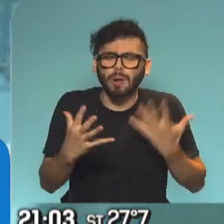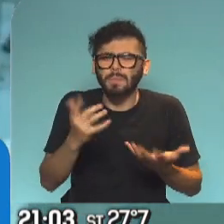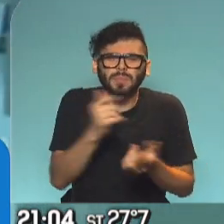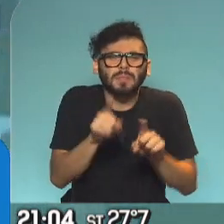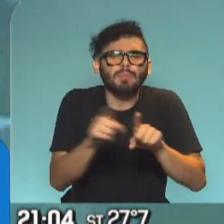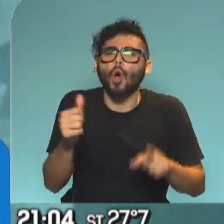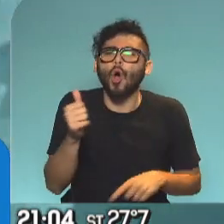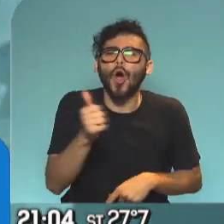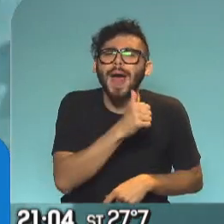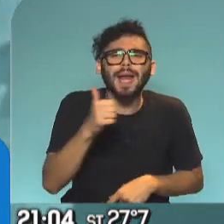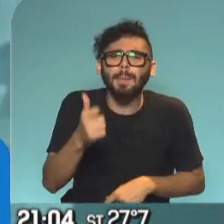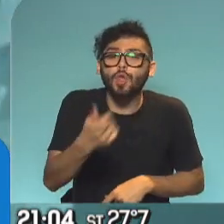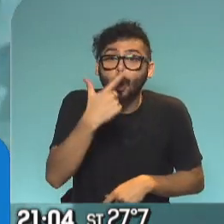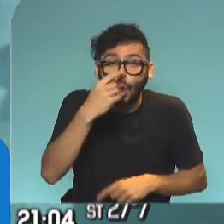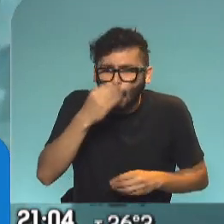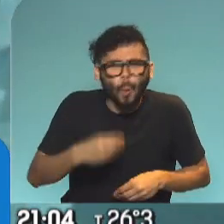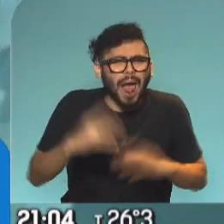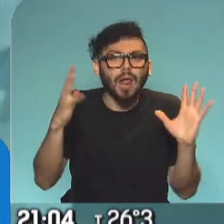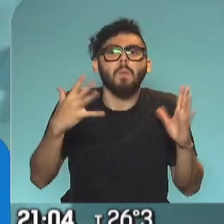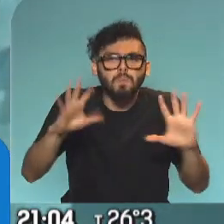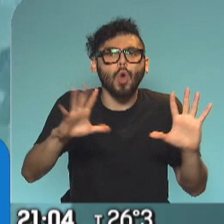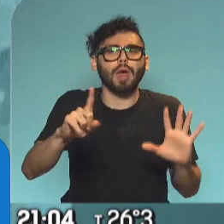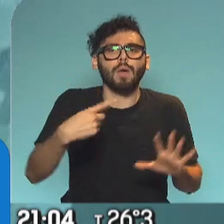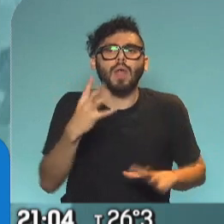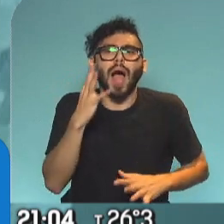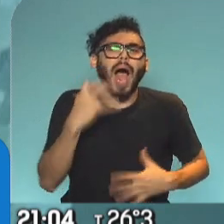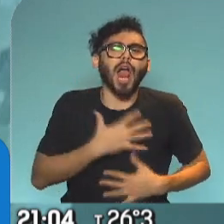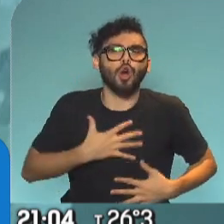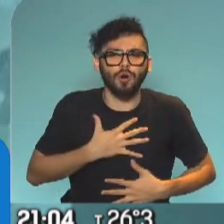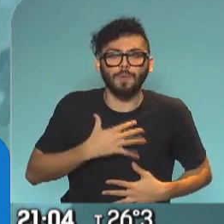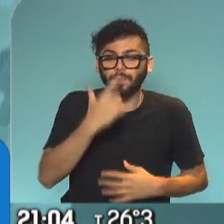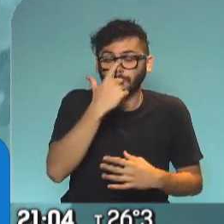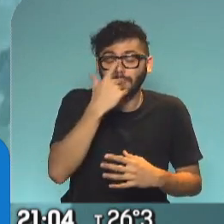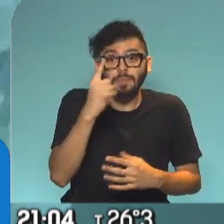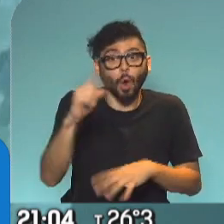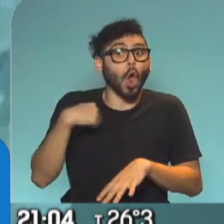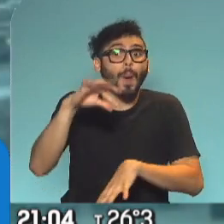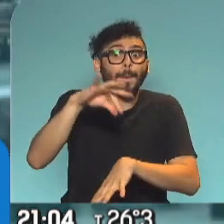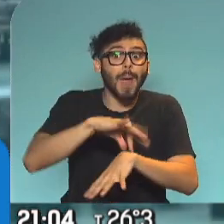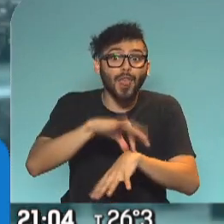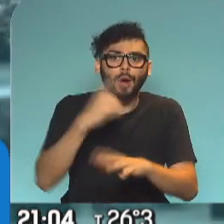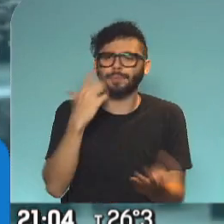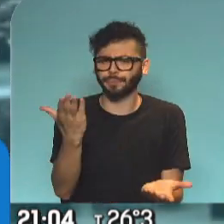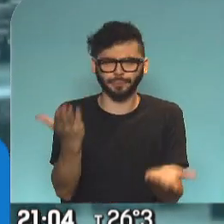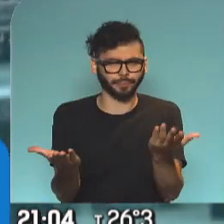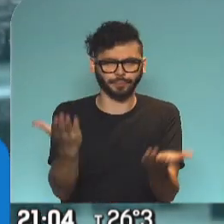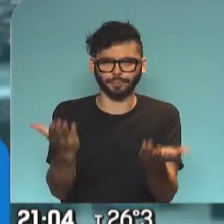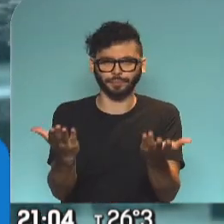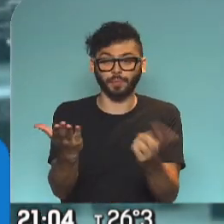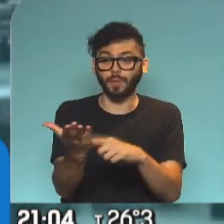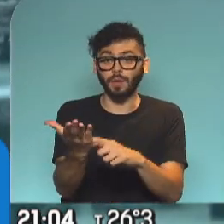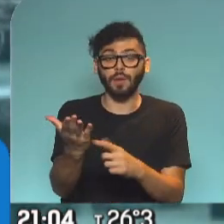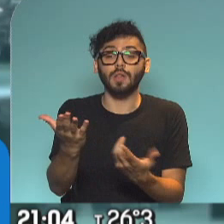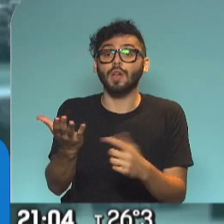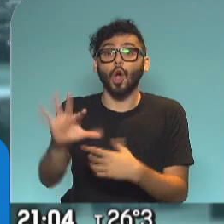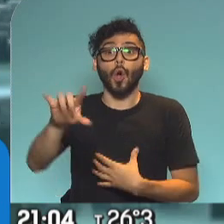provocar efectos adversos. Lo que pasa que uno, médicamente, tiene que valorar la severidad del efecto adverso que le